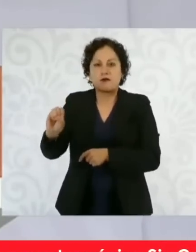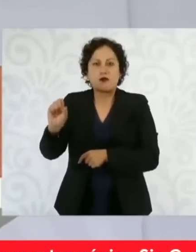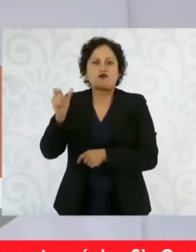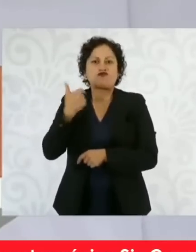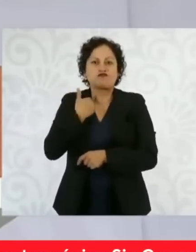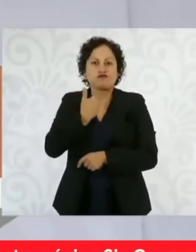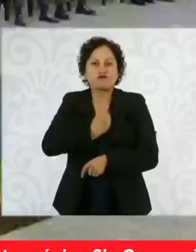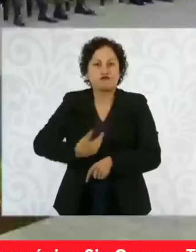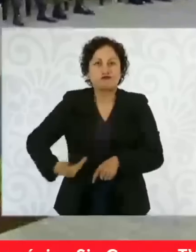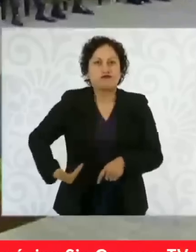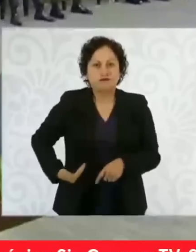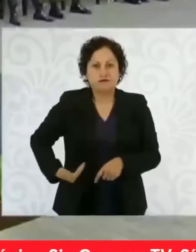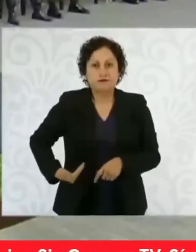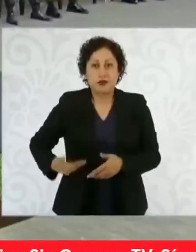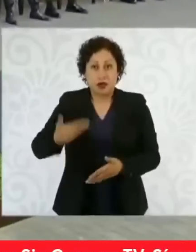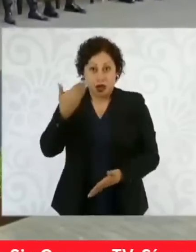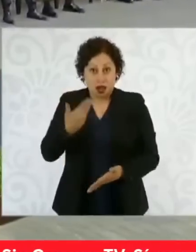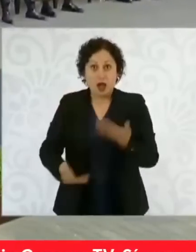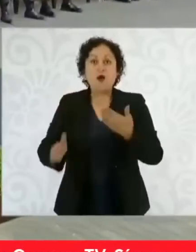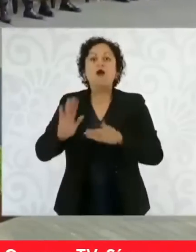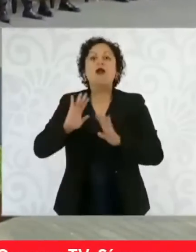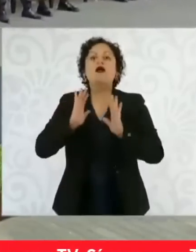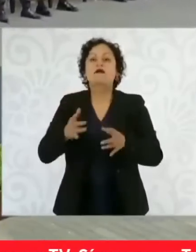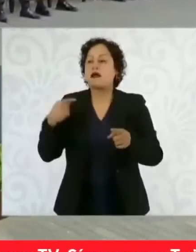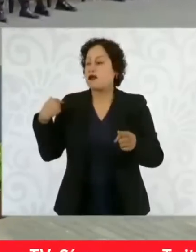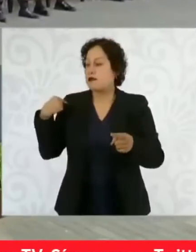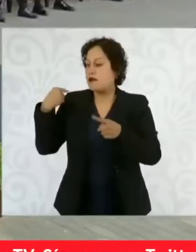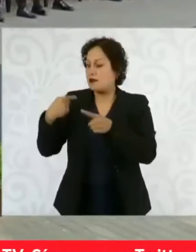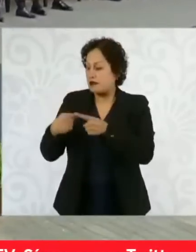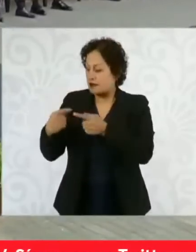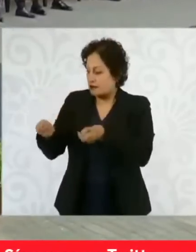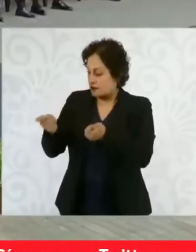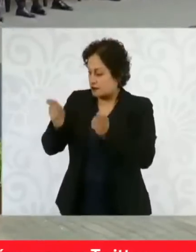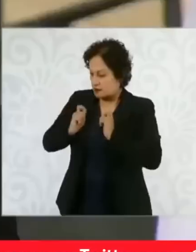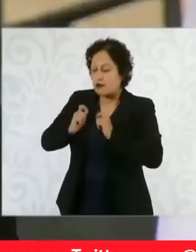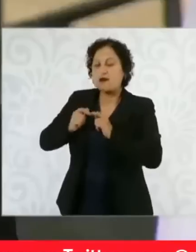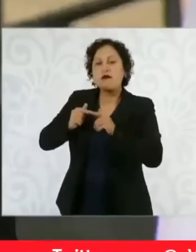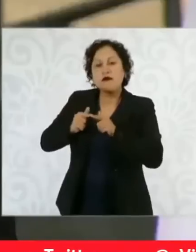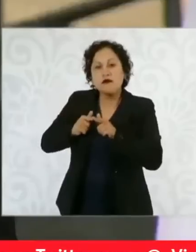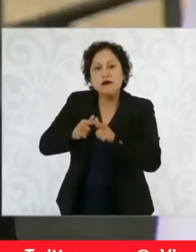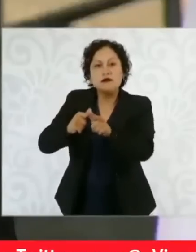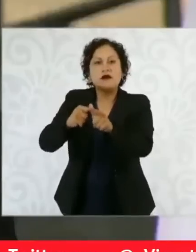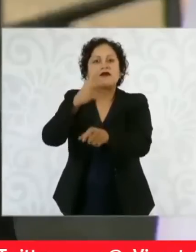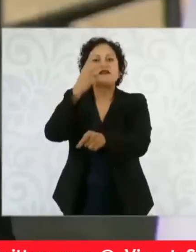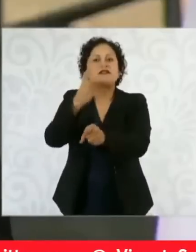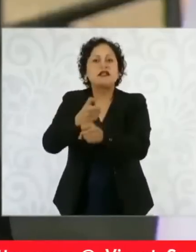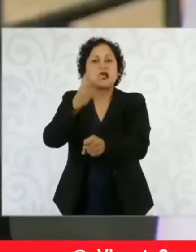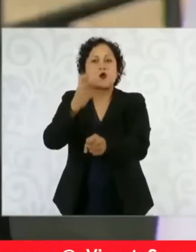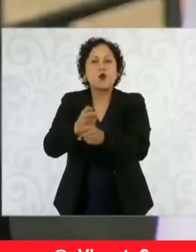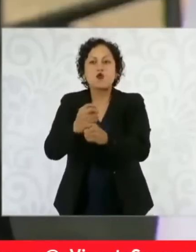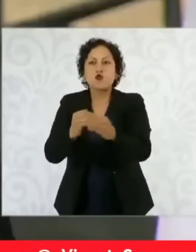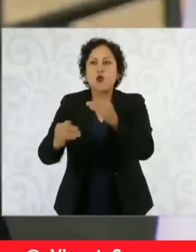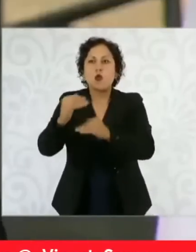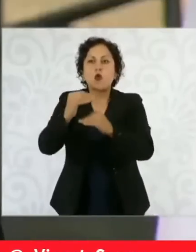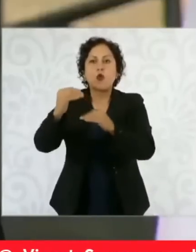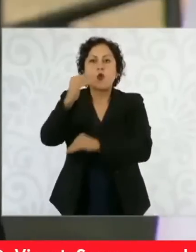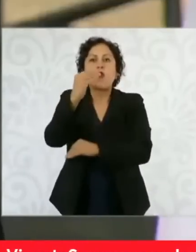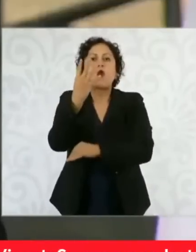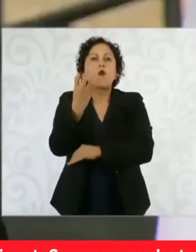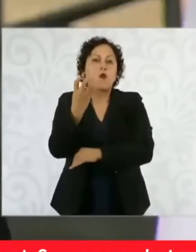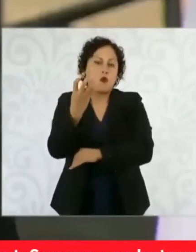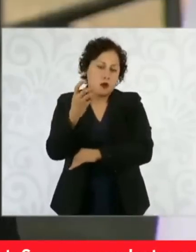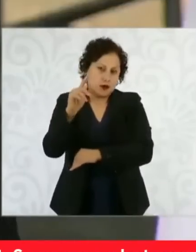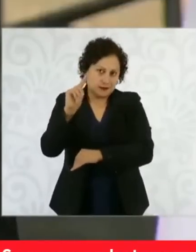el segundo piso de la cuarta transformación. Se sustenta en la consolidación de la justicia, de